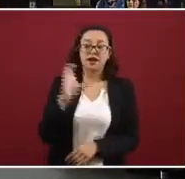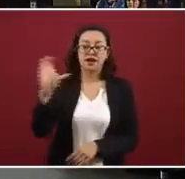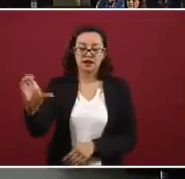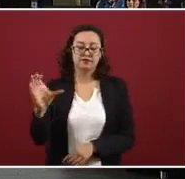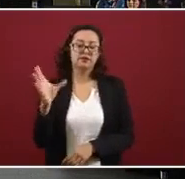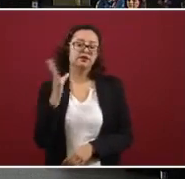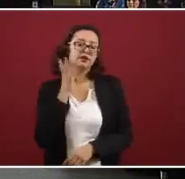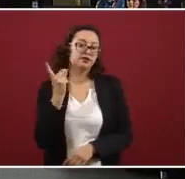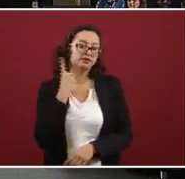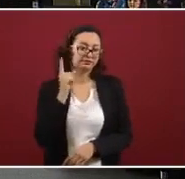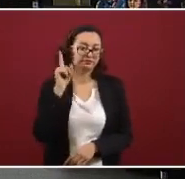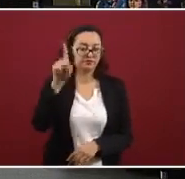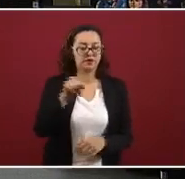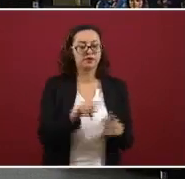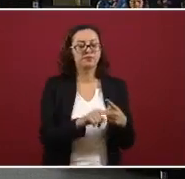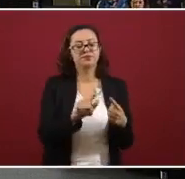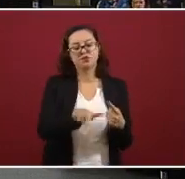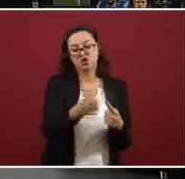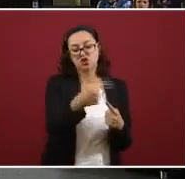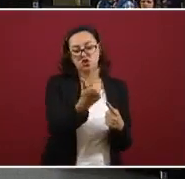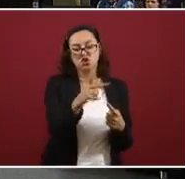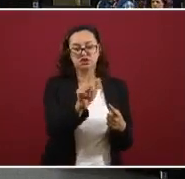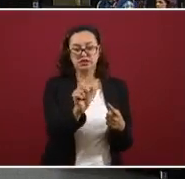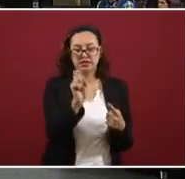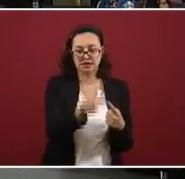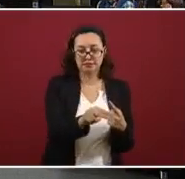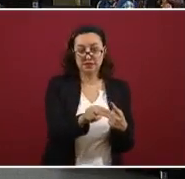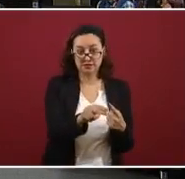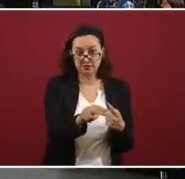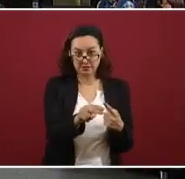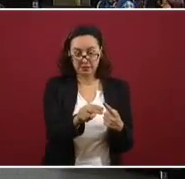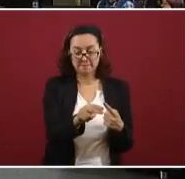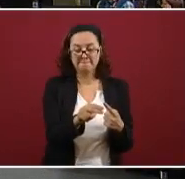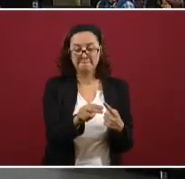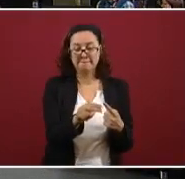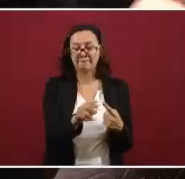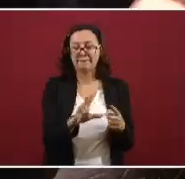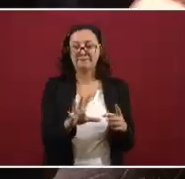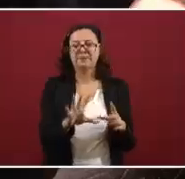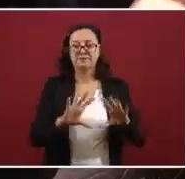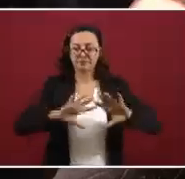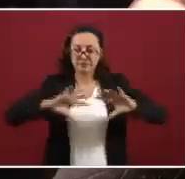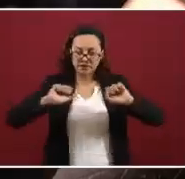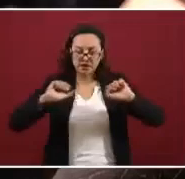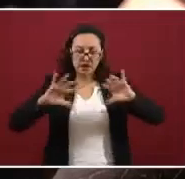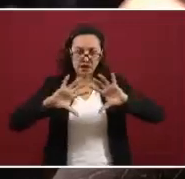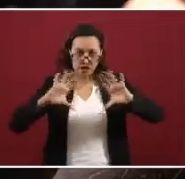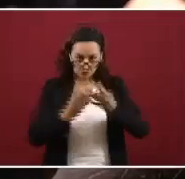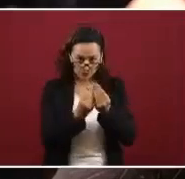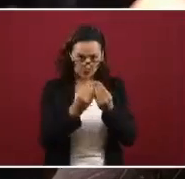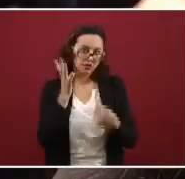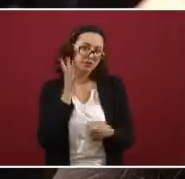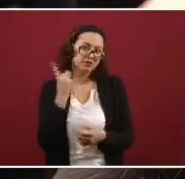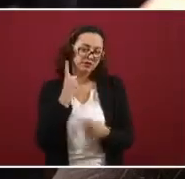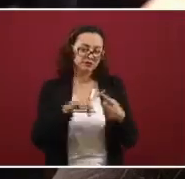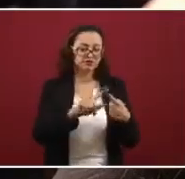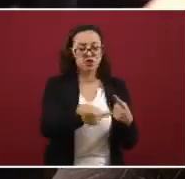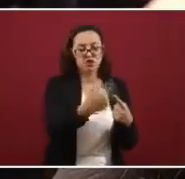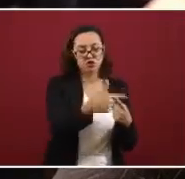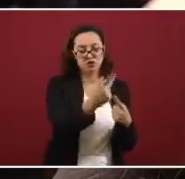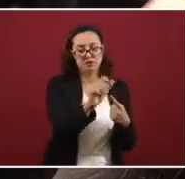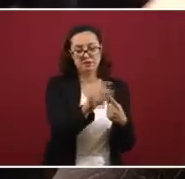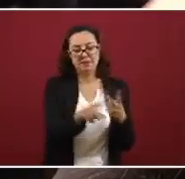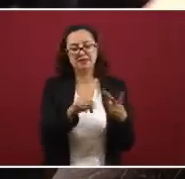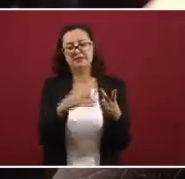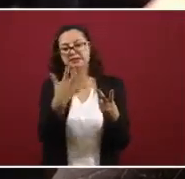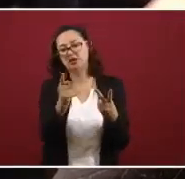Los datos son 12 diputados del PAN. Votaron. Es el total de cómo se compone. Ah, ¿cómo el Congreso se conforma? 12 del PAN, 5 del PRI,